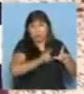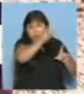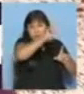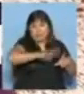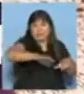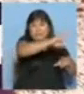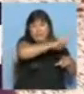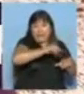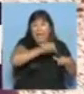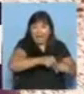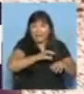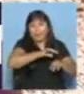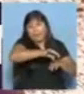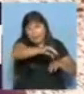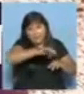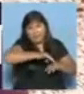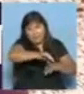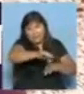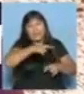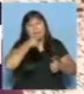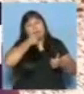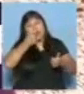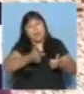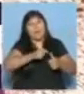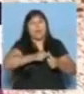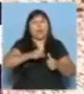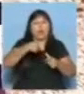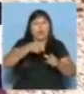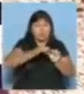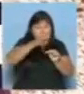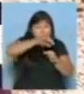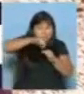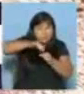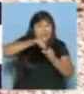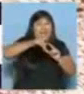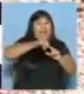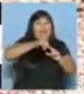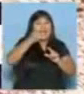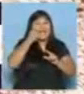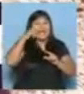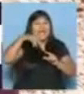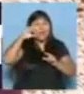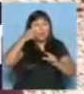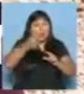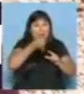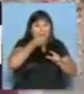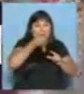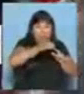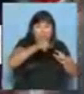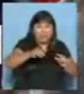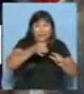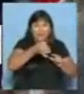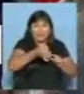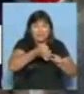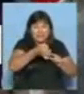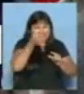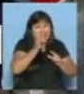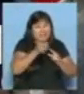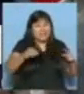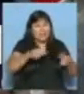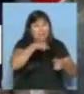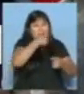una sala de fraccionamiento para la quinoa, que eso nos permite darle tránsito federal y salir a vender nuestra quinoa a todo el país. Así